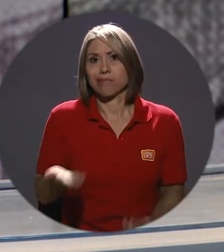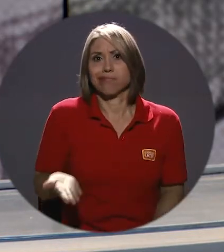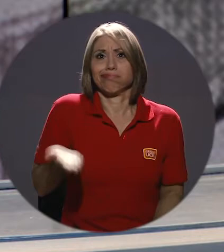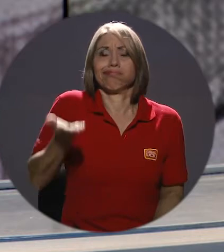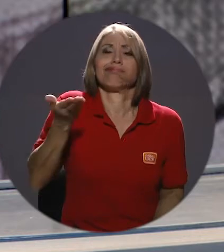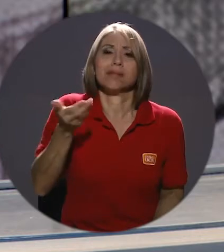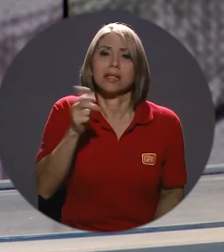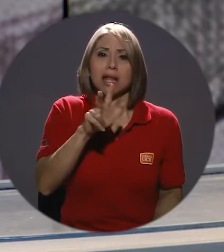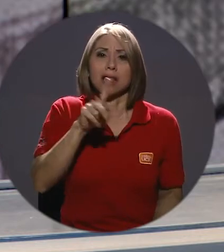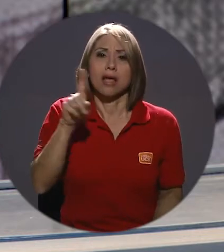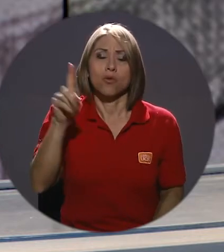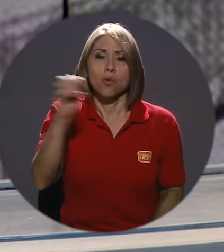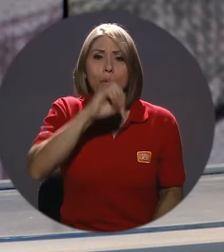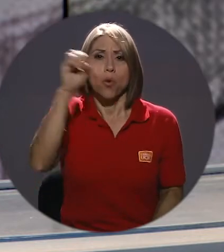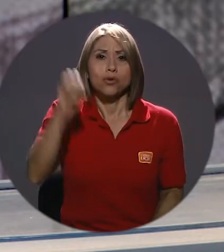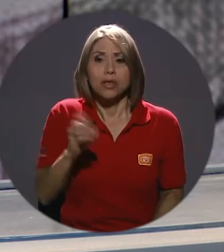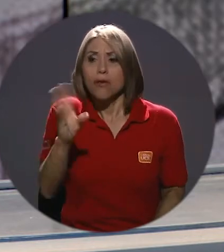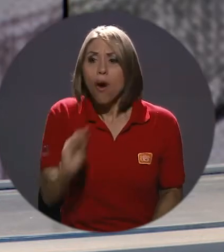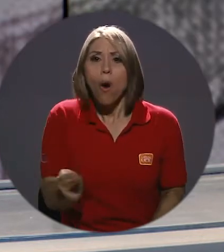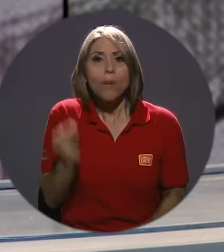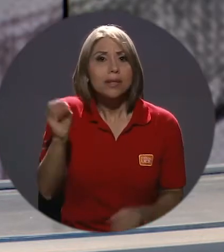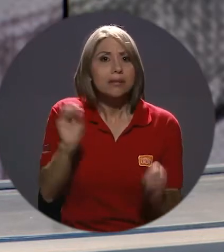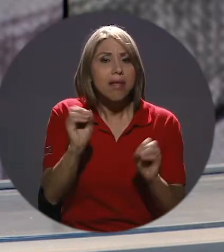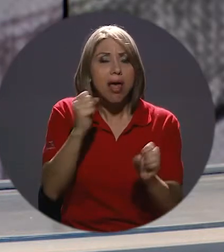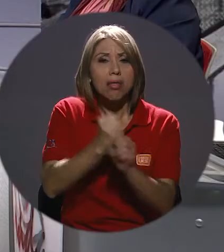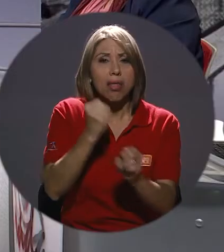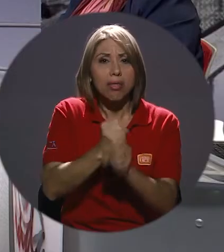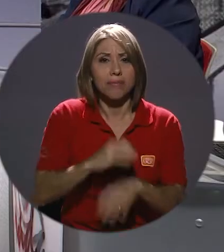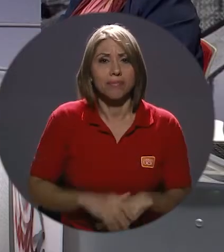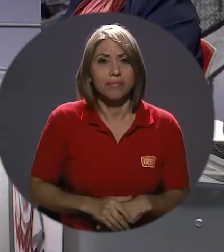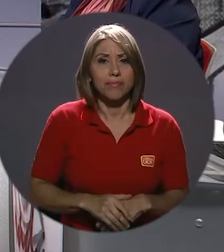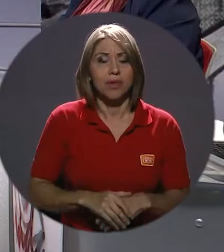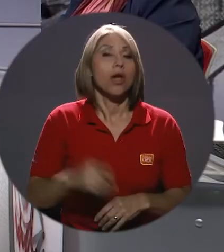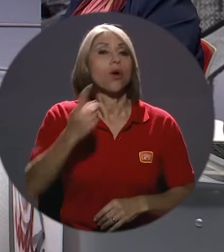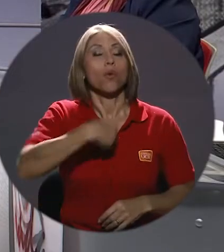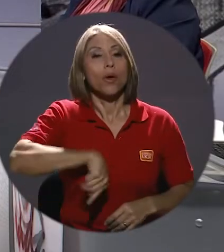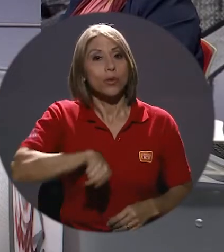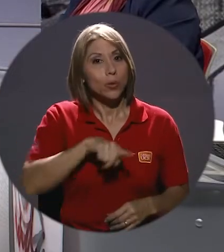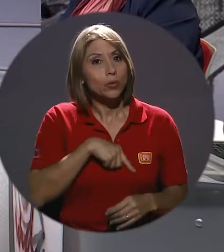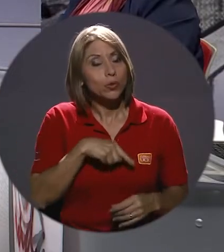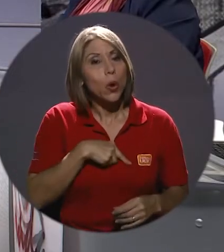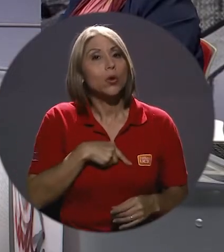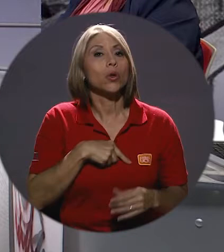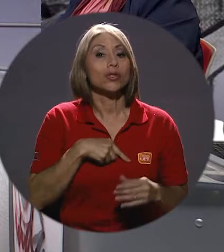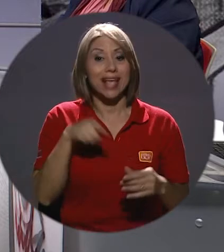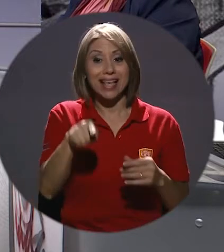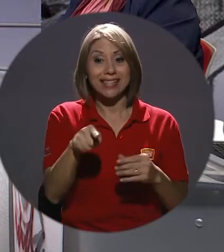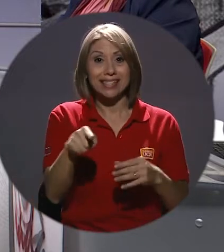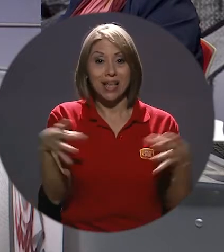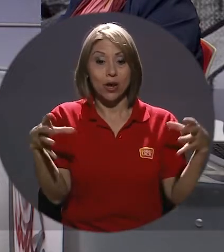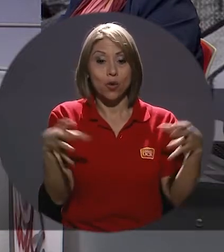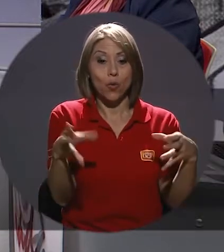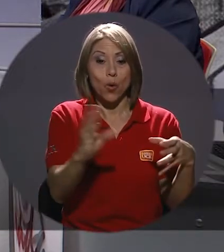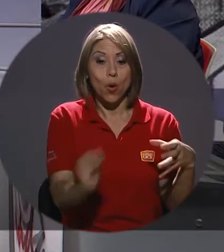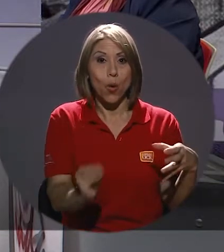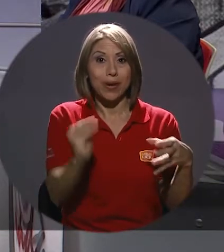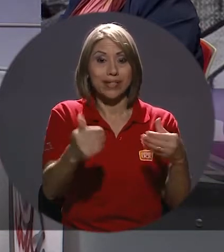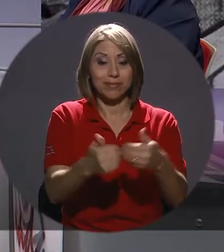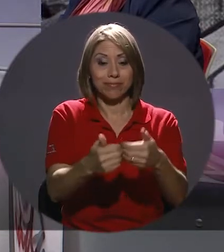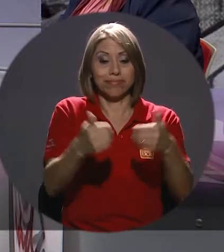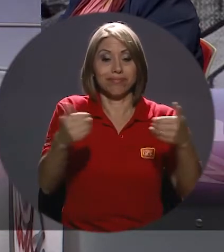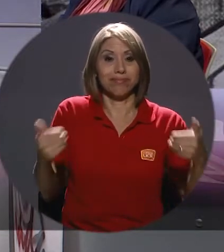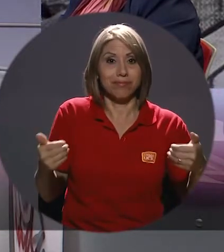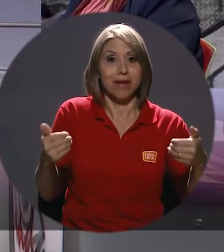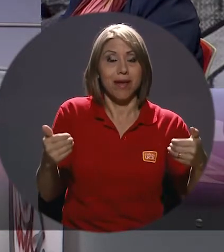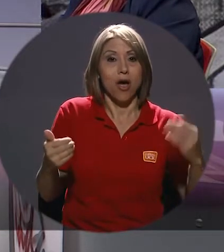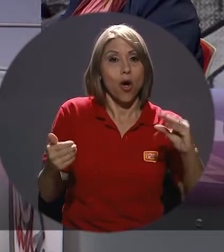el 31%. Y sí, cuando nosotros desagregamos incluso entre jóvenes mujeres y jóvenes hombres, los hombres